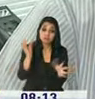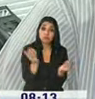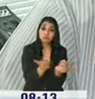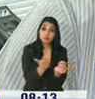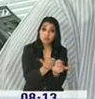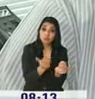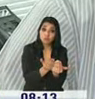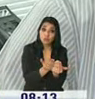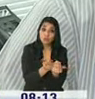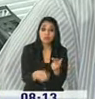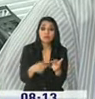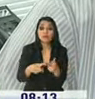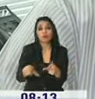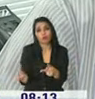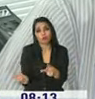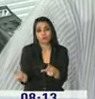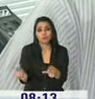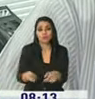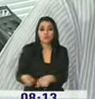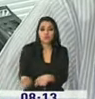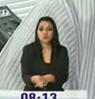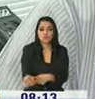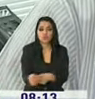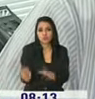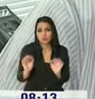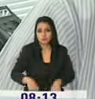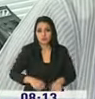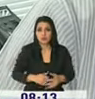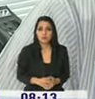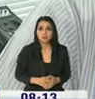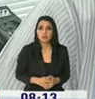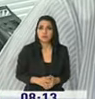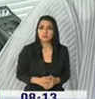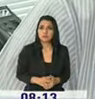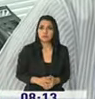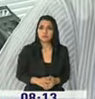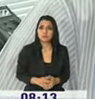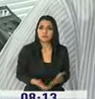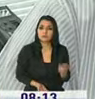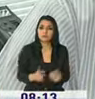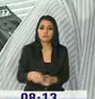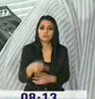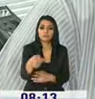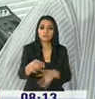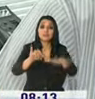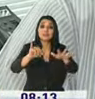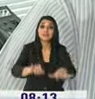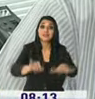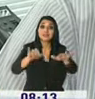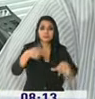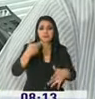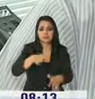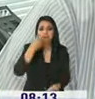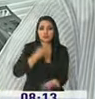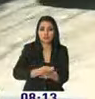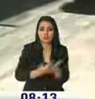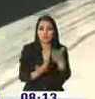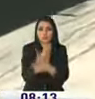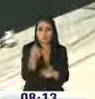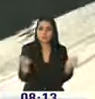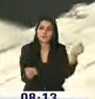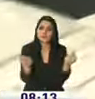recolectores de carga lateral y un lavacontenedor. Estimamos que en los siguientes 6 meses podemos contar ya con esos vehículos.